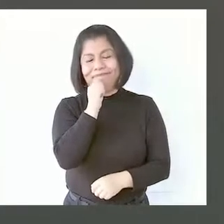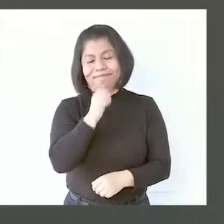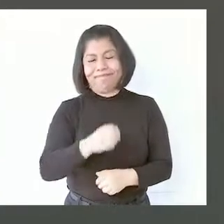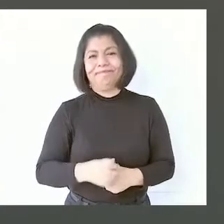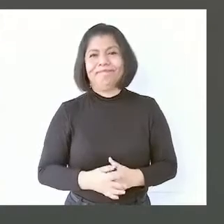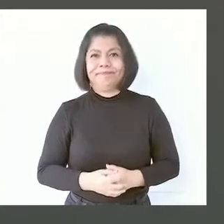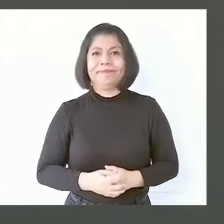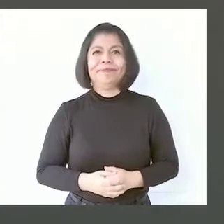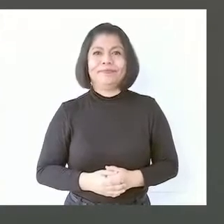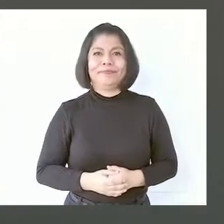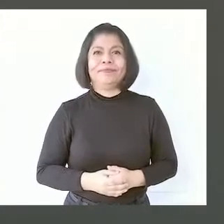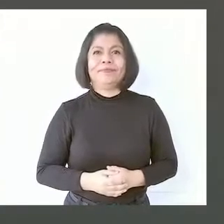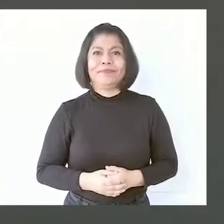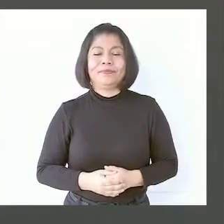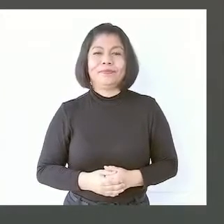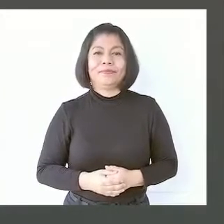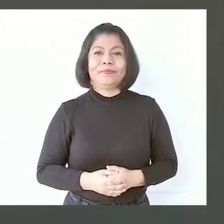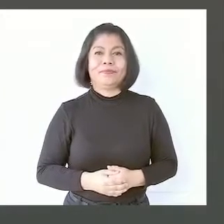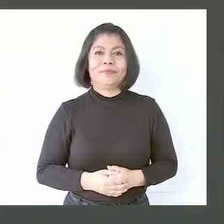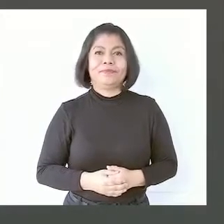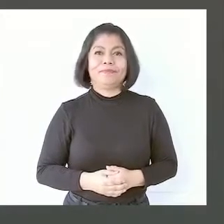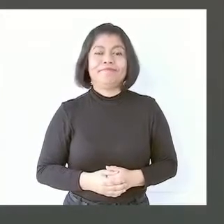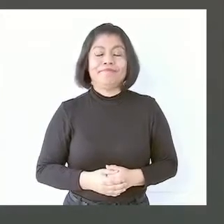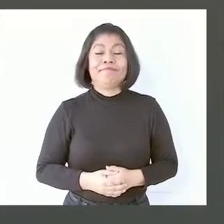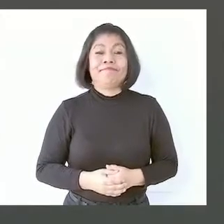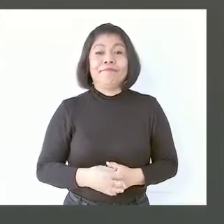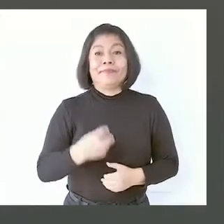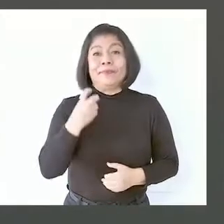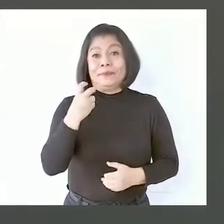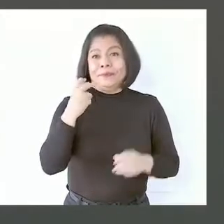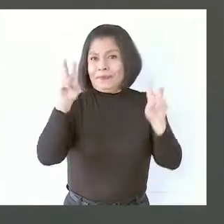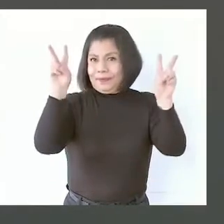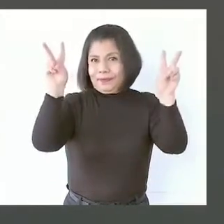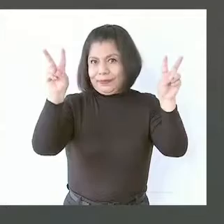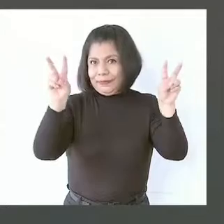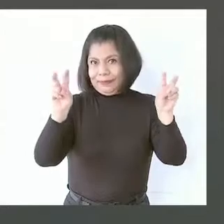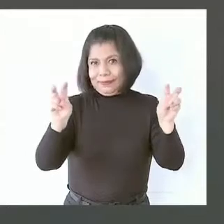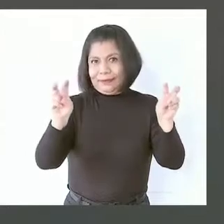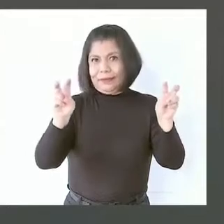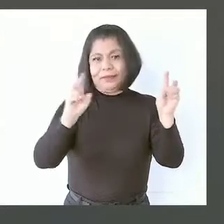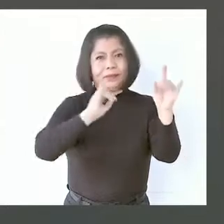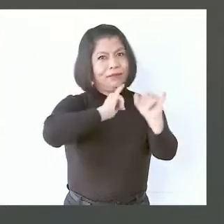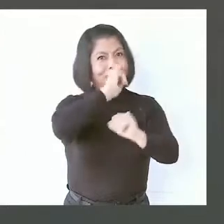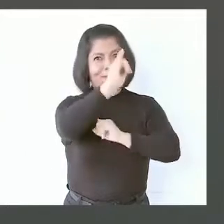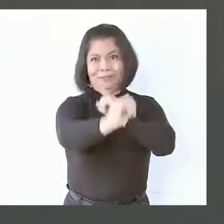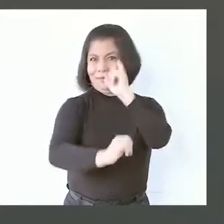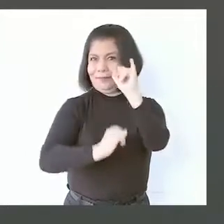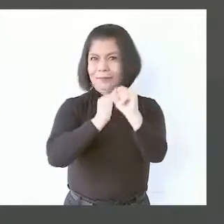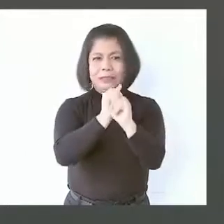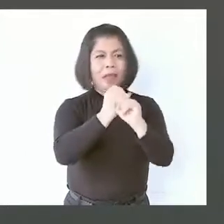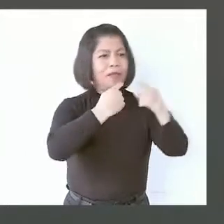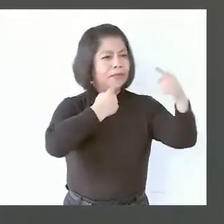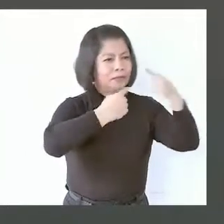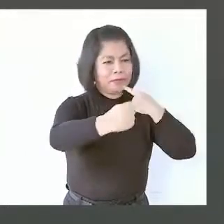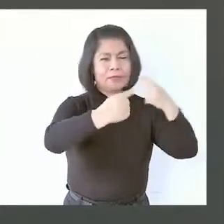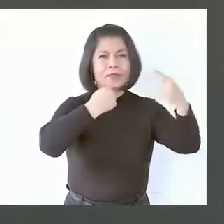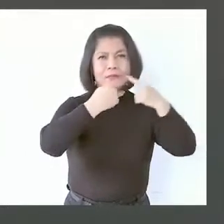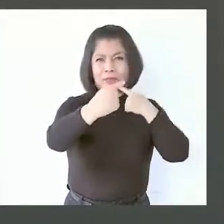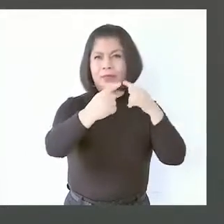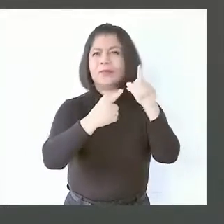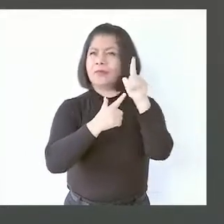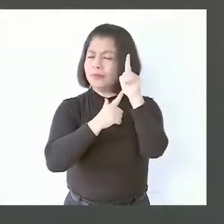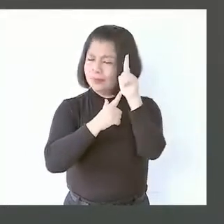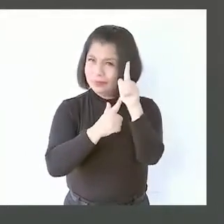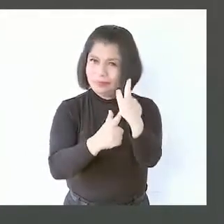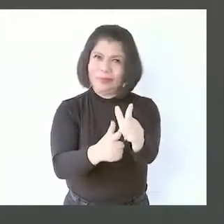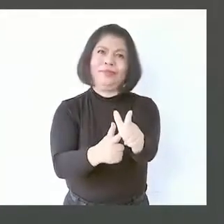en el ámbito internacional y ya hemos tenido respuesta, no